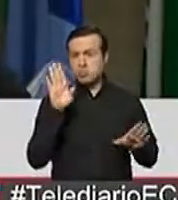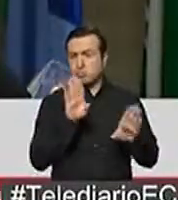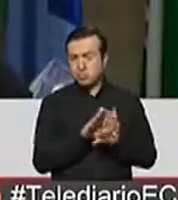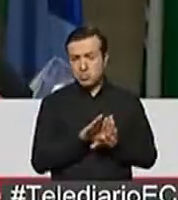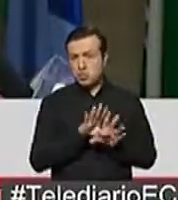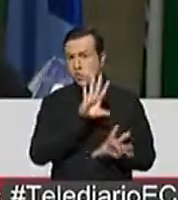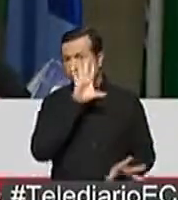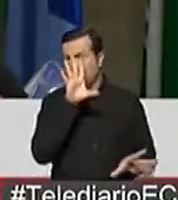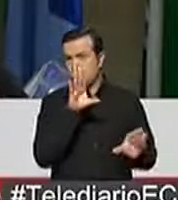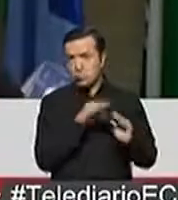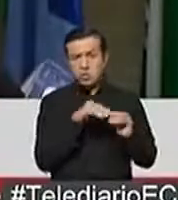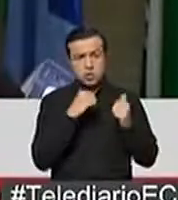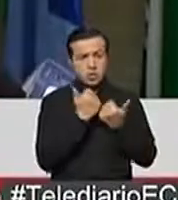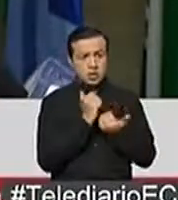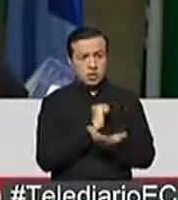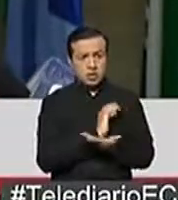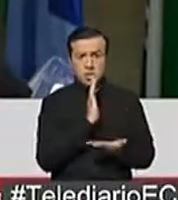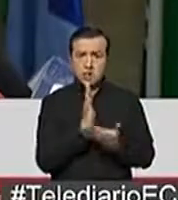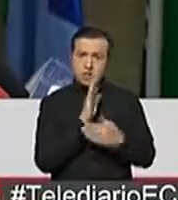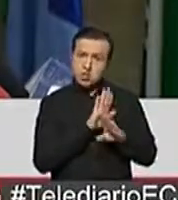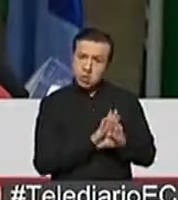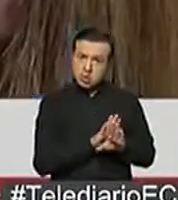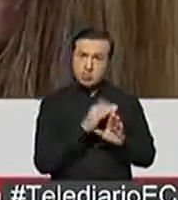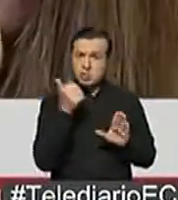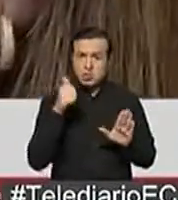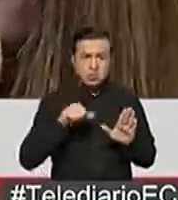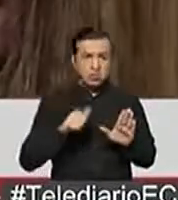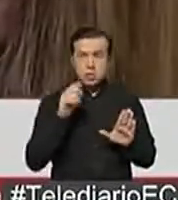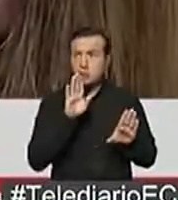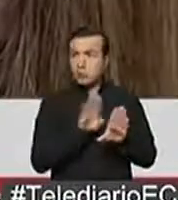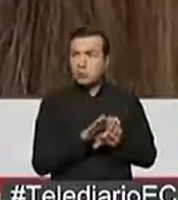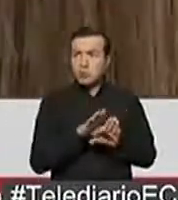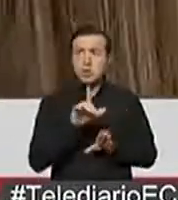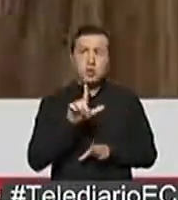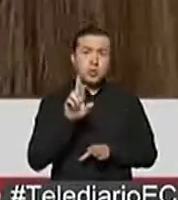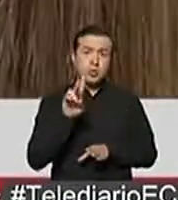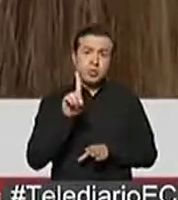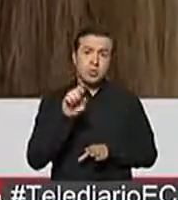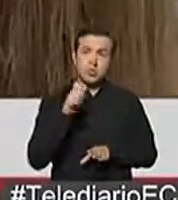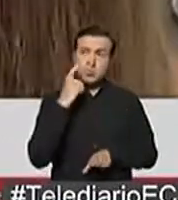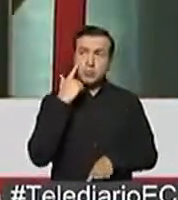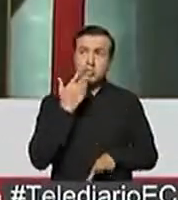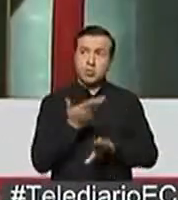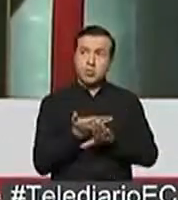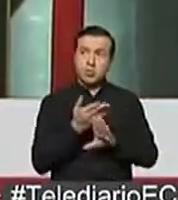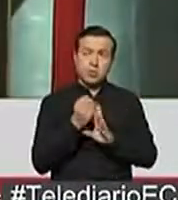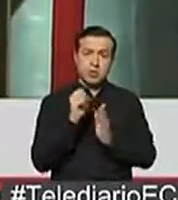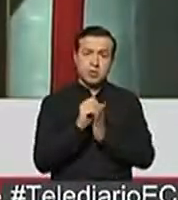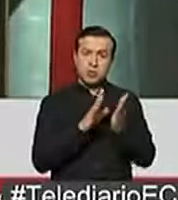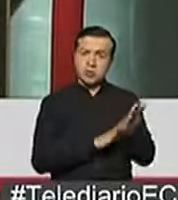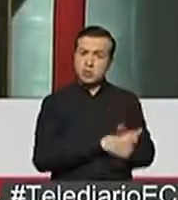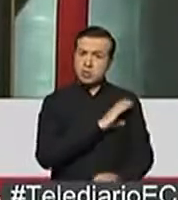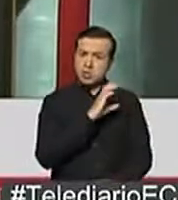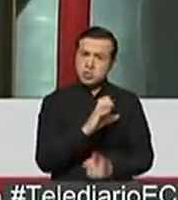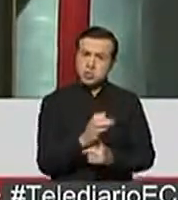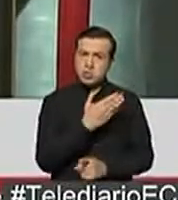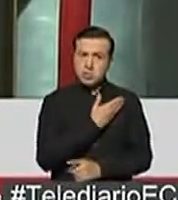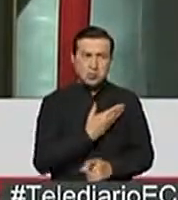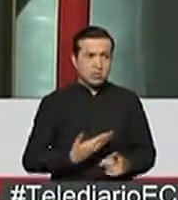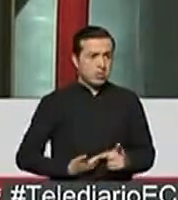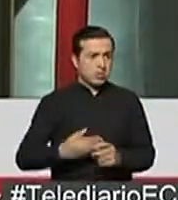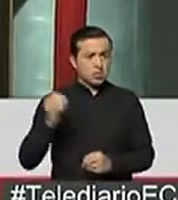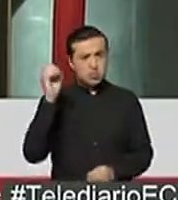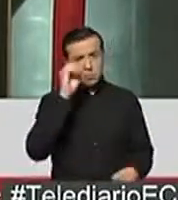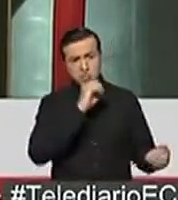absolutamente todo lo que salga a la Asamblea, sea esto que esté bien o que esté mal. La legisladora Lourdes Cuesta, proponente del proyecto, cuestionó duramente que el veto del Ejecutivo sea